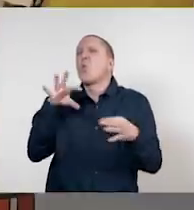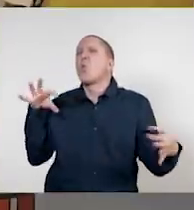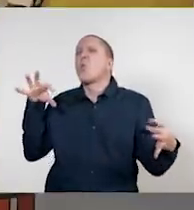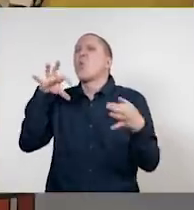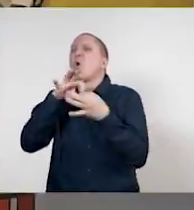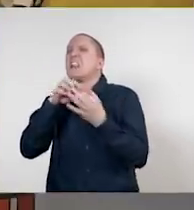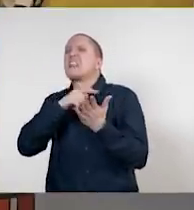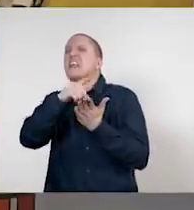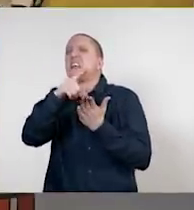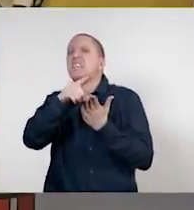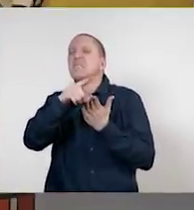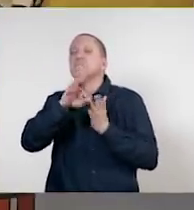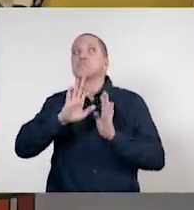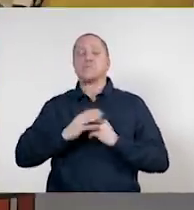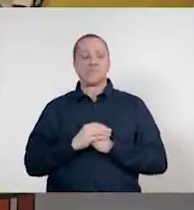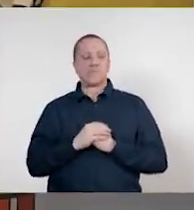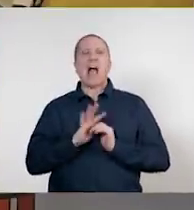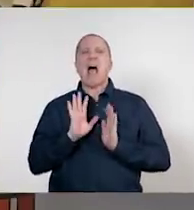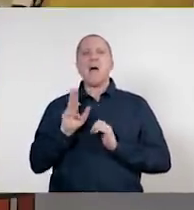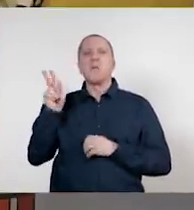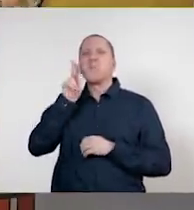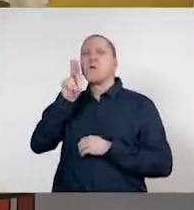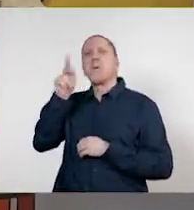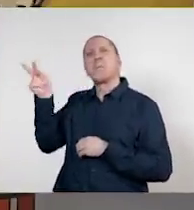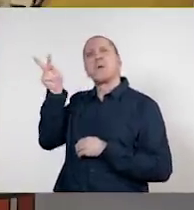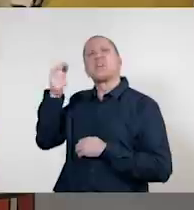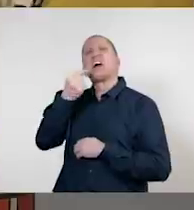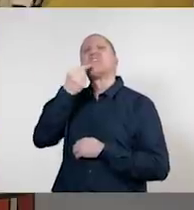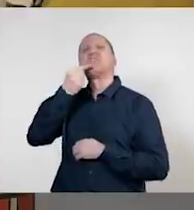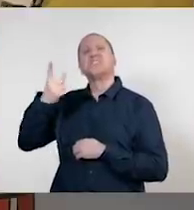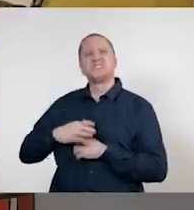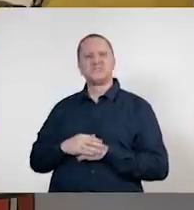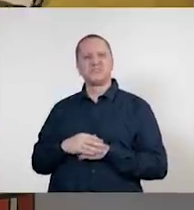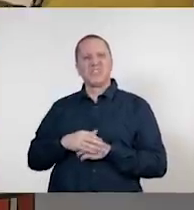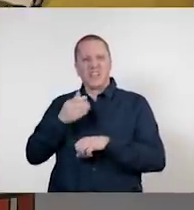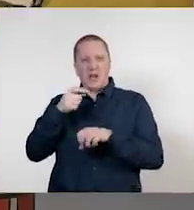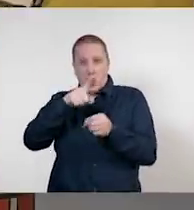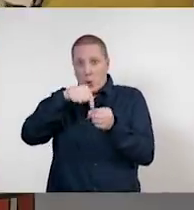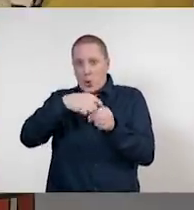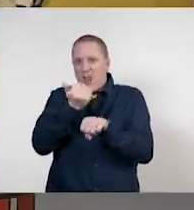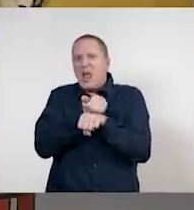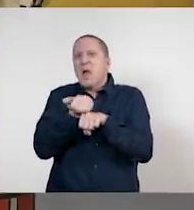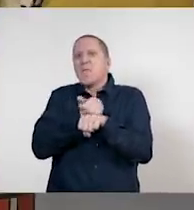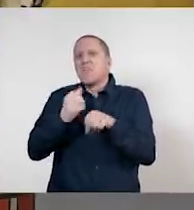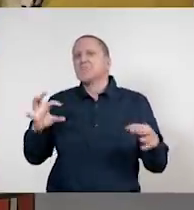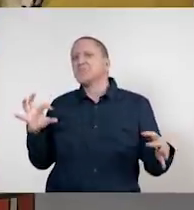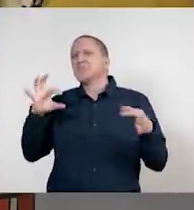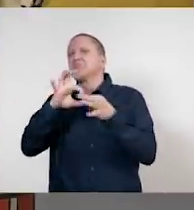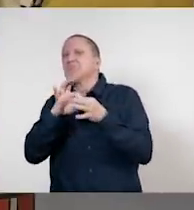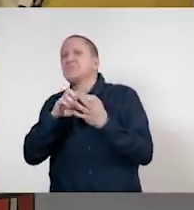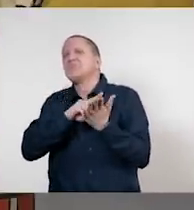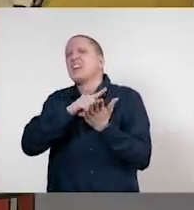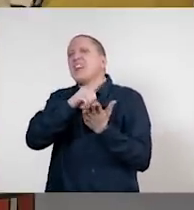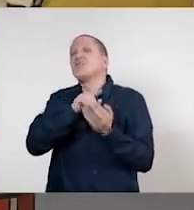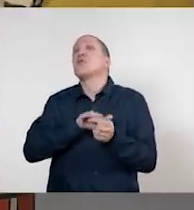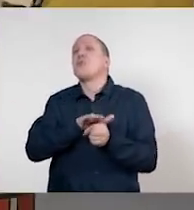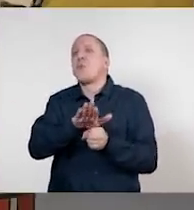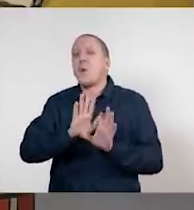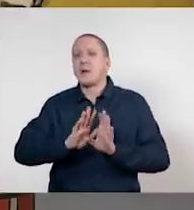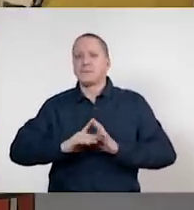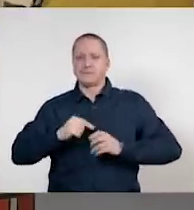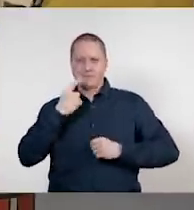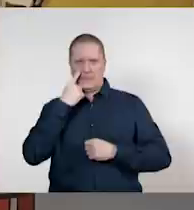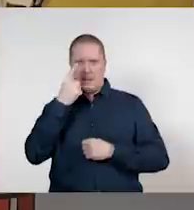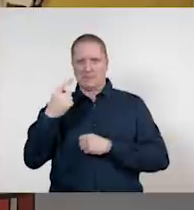A ver. ¿Qué te parece si le preguntamos a las niñas y los niños qué color? De ¿qué derecho corresponde al color amarillo?